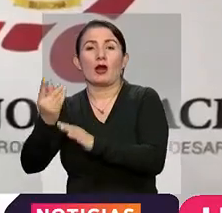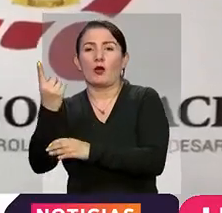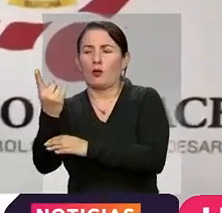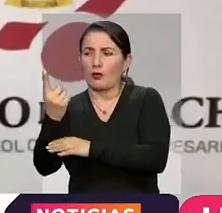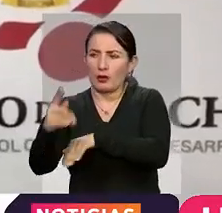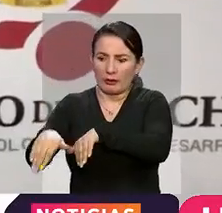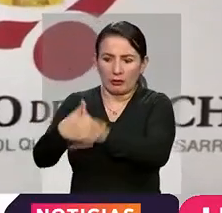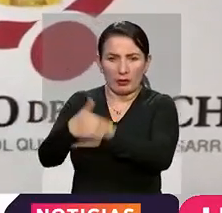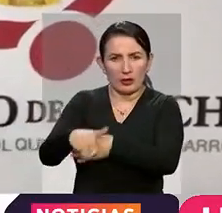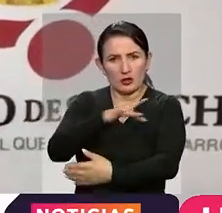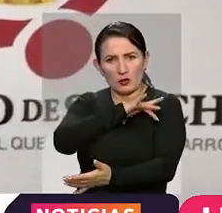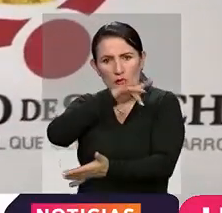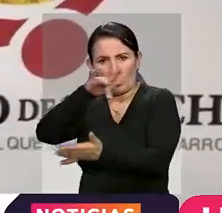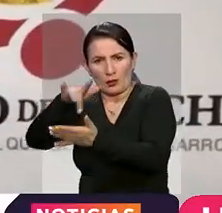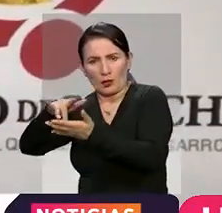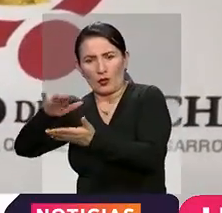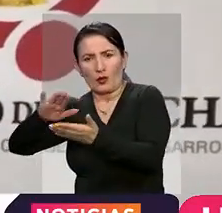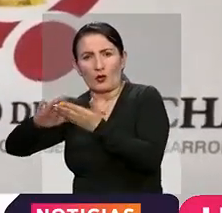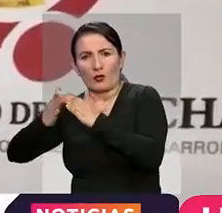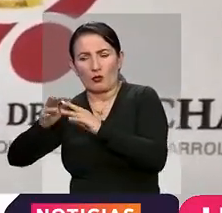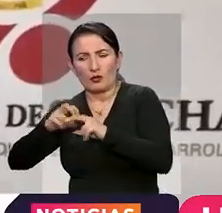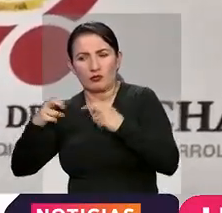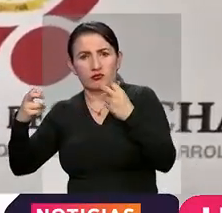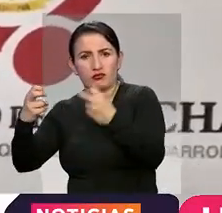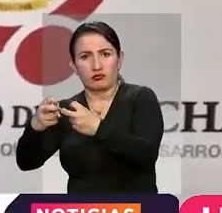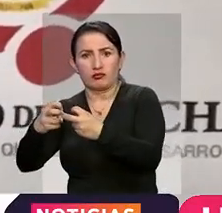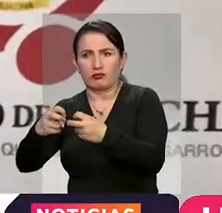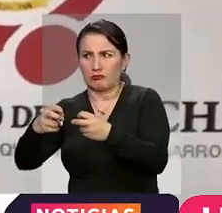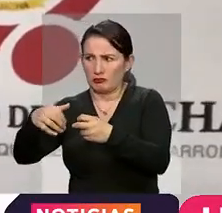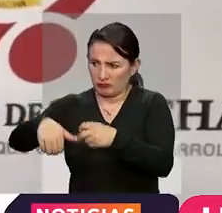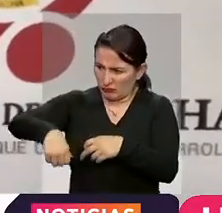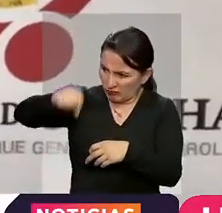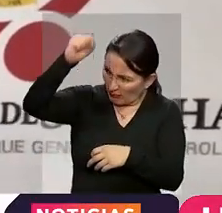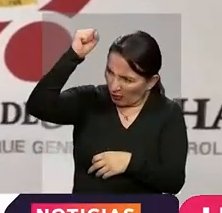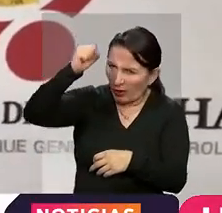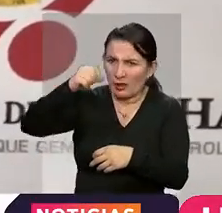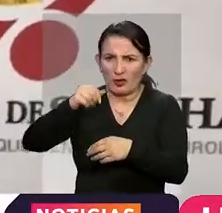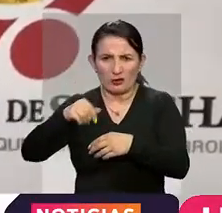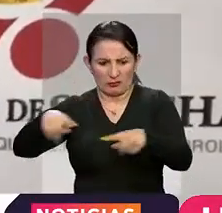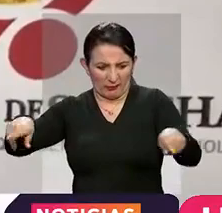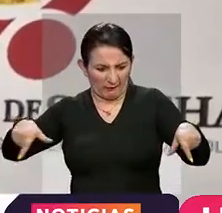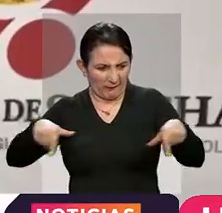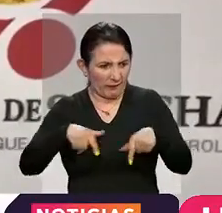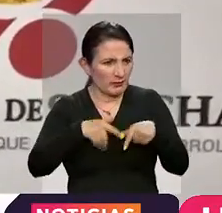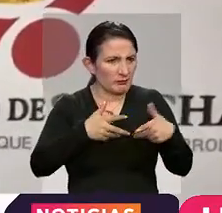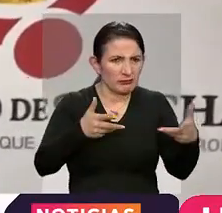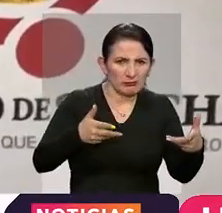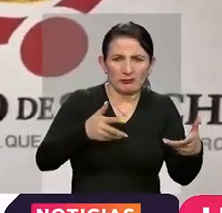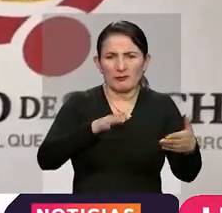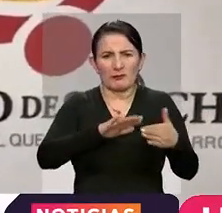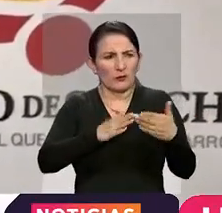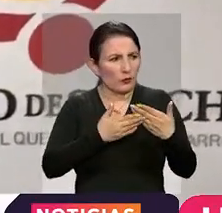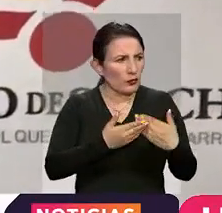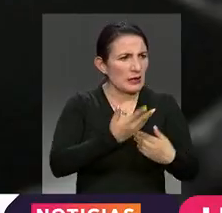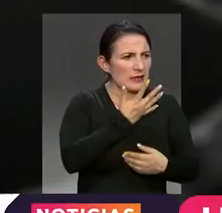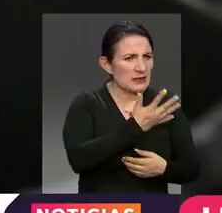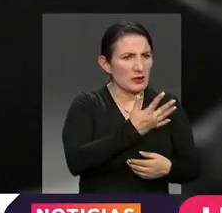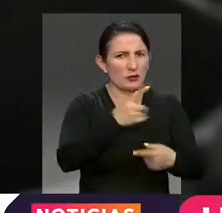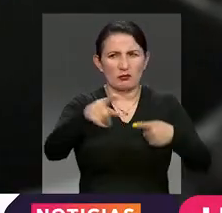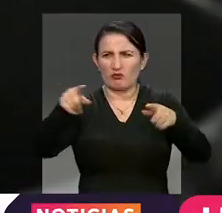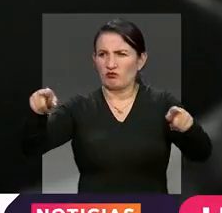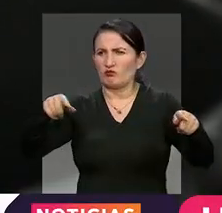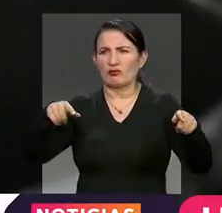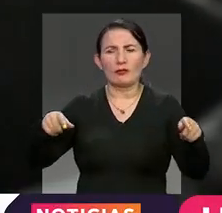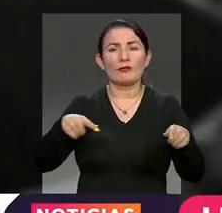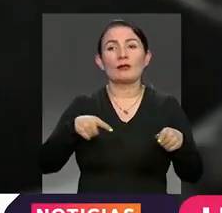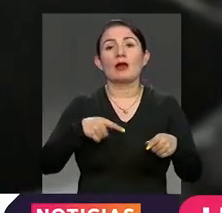dirección que refiere el comedor comunitario que debería estar funcionando es un garaje, en la comuna 2 es un casalote, en la comuna 5 es un lichigo. Aunque